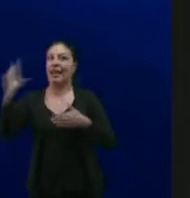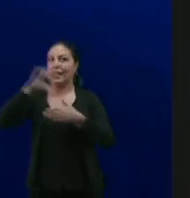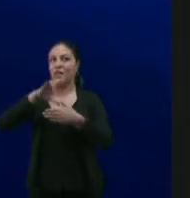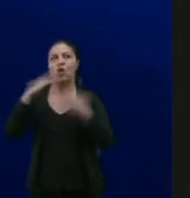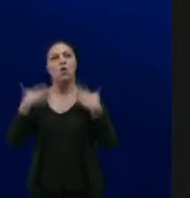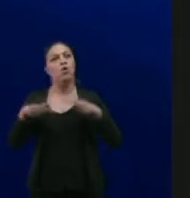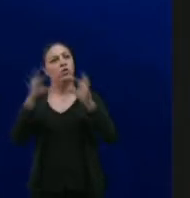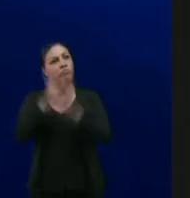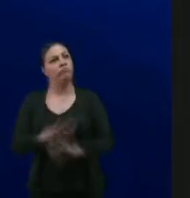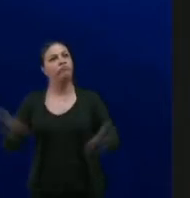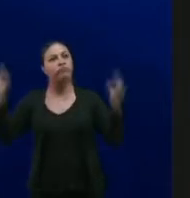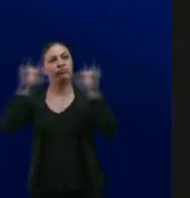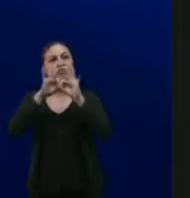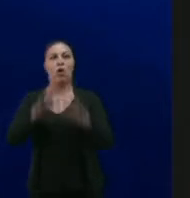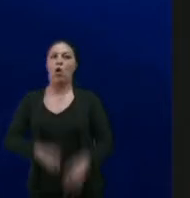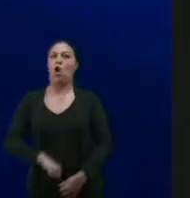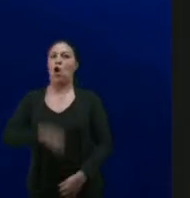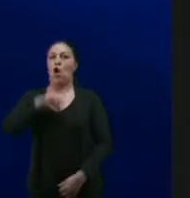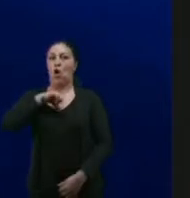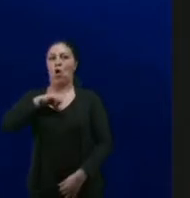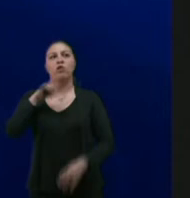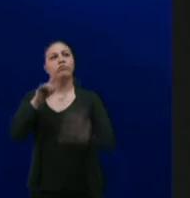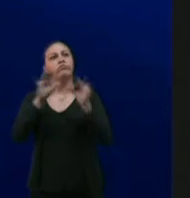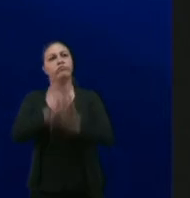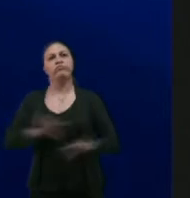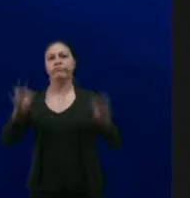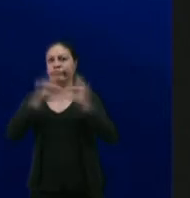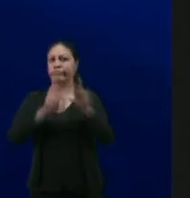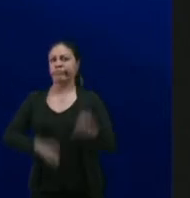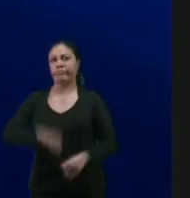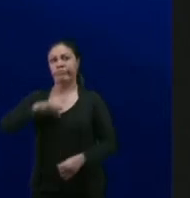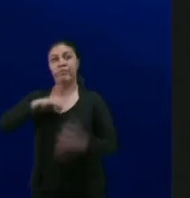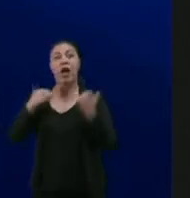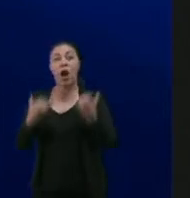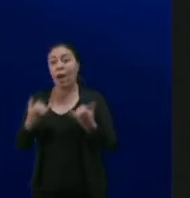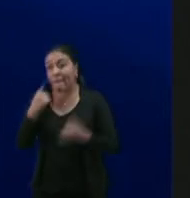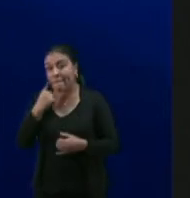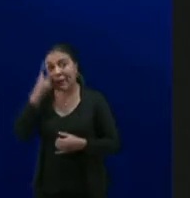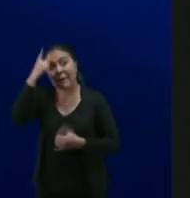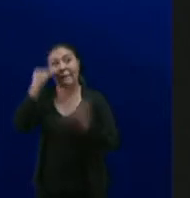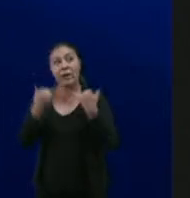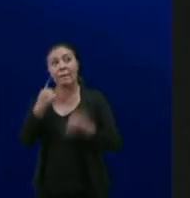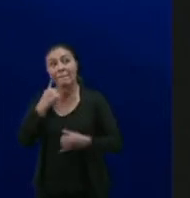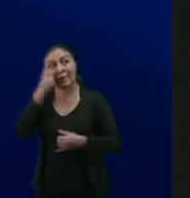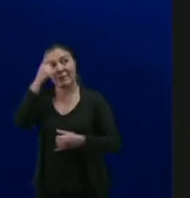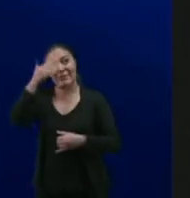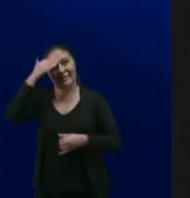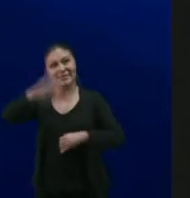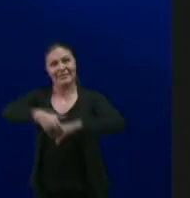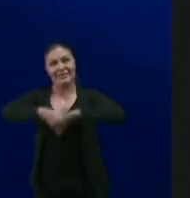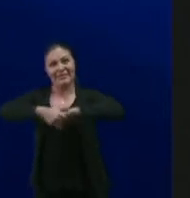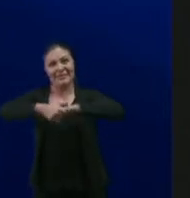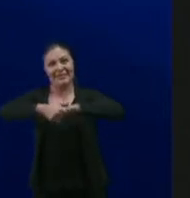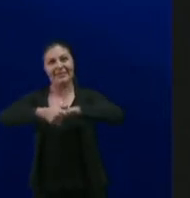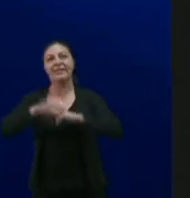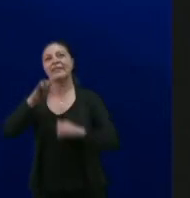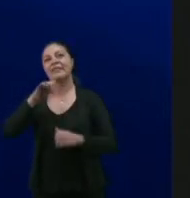que en los últimos dos meses, por primera vez, Mercado Libre, como saben, es una empresa de software,